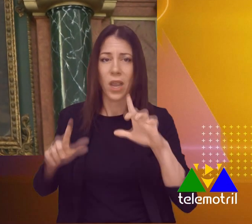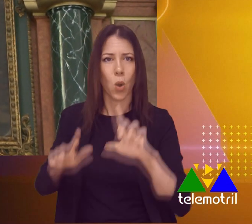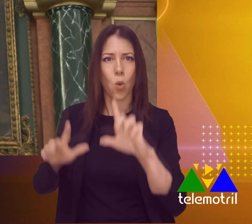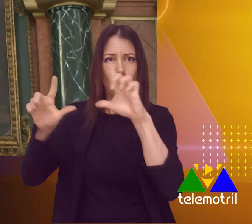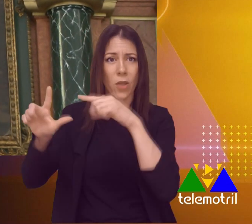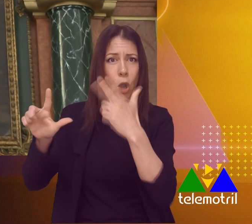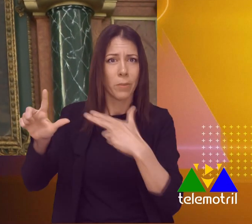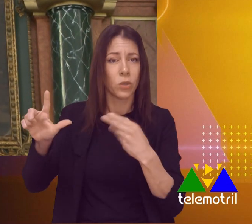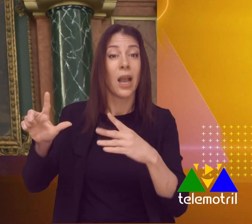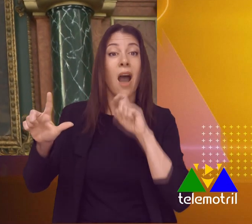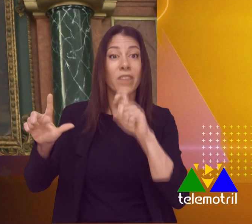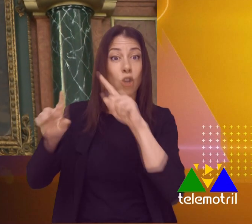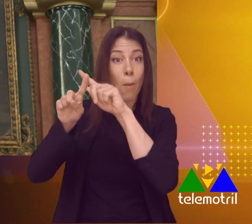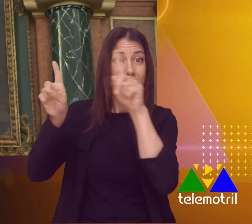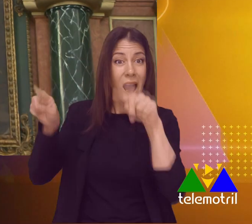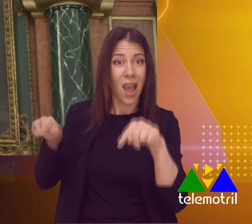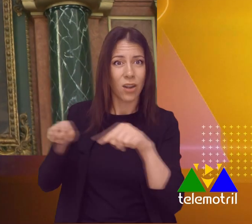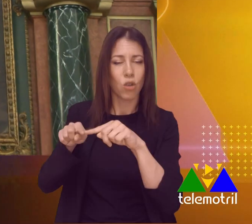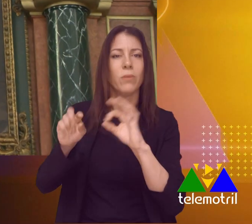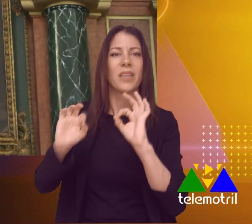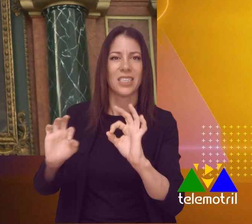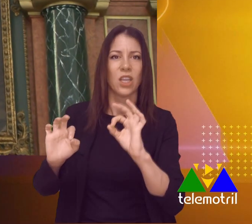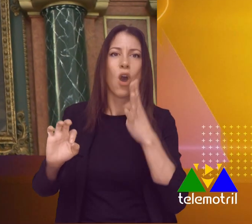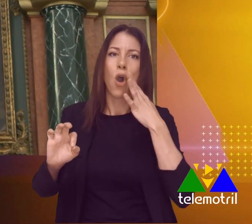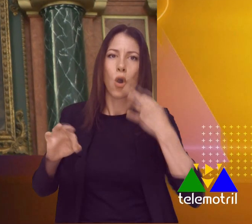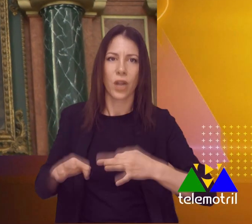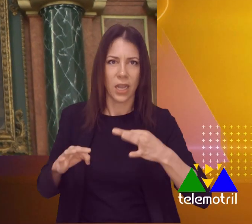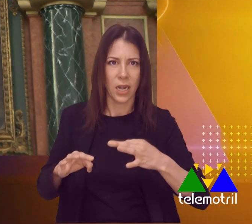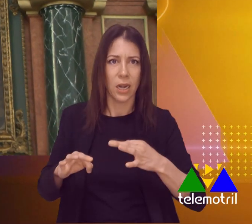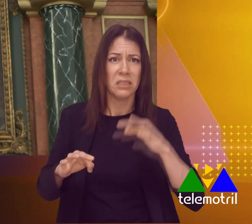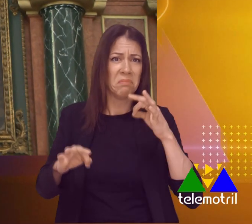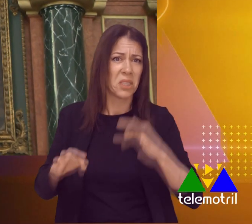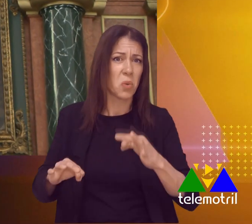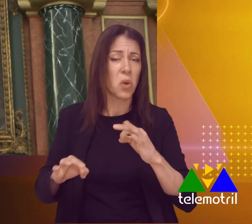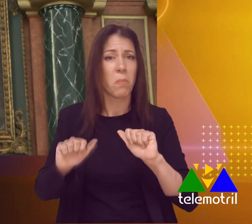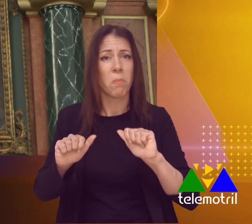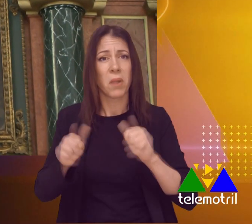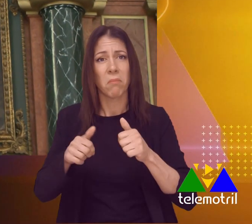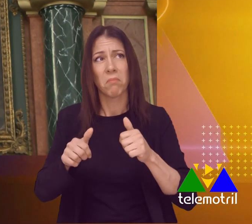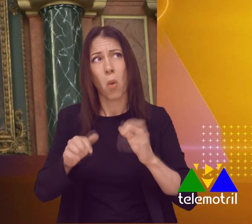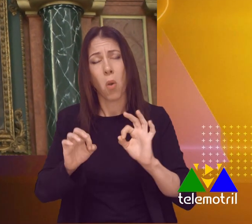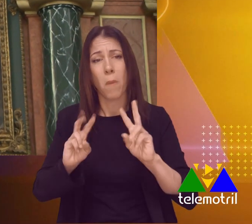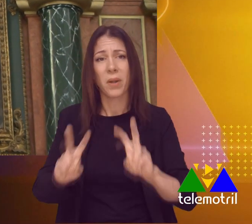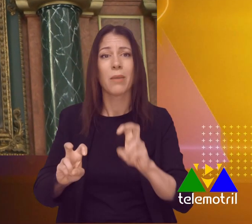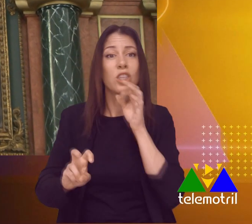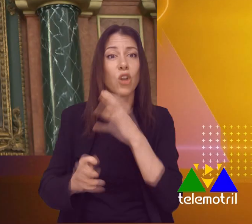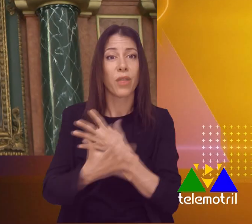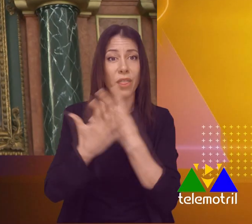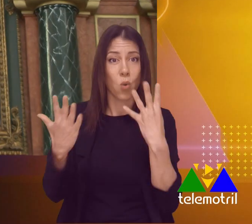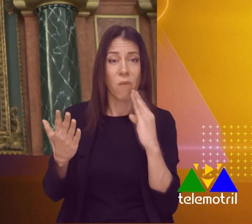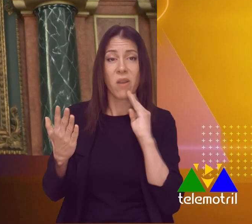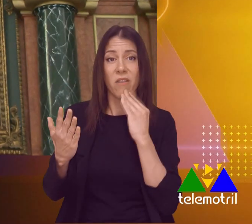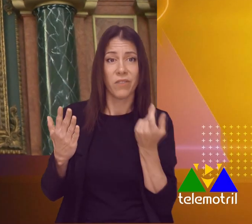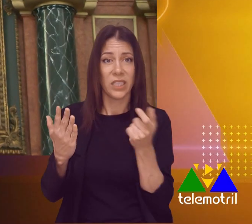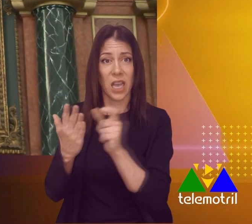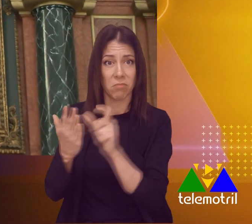pintura. El marco es el original, seguramente el marco también es de principios del siglo XIX, cuando está fechado el cuadro